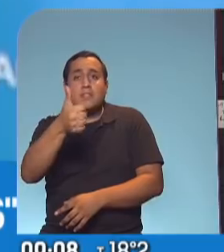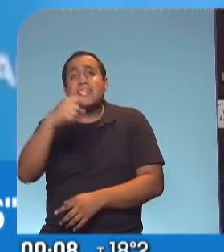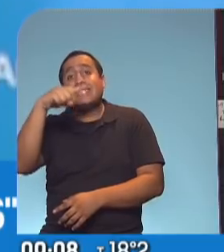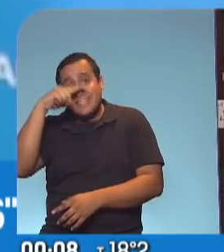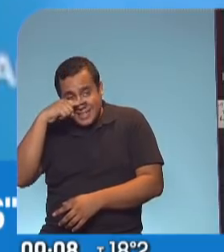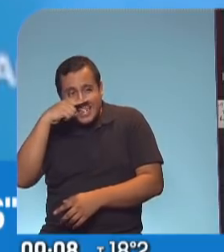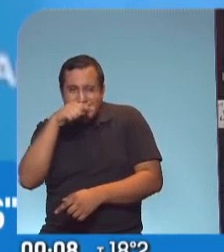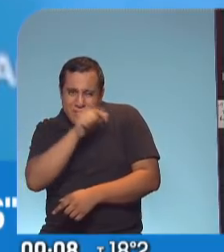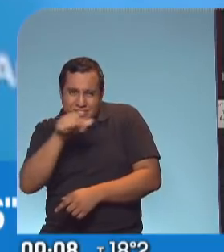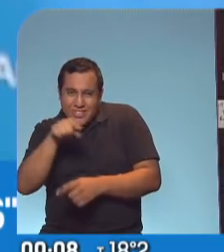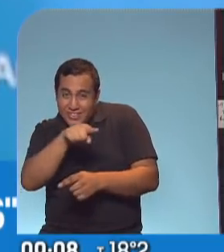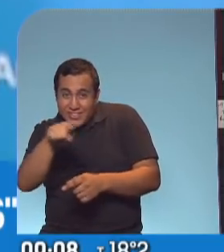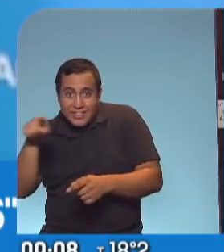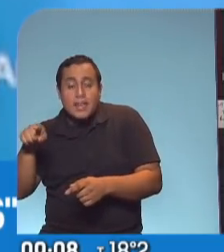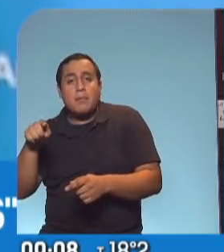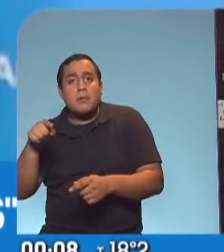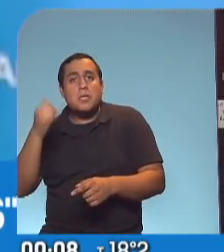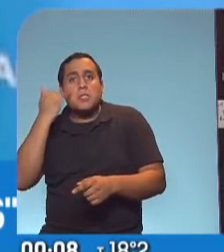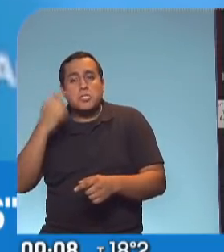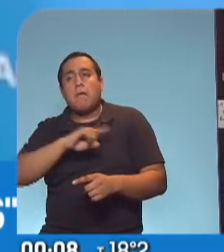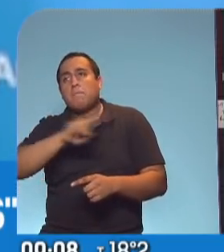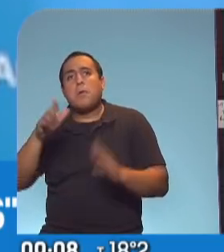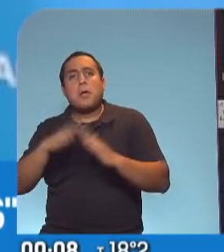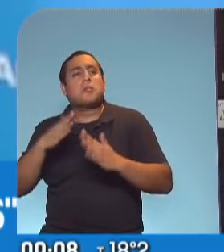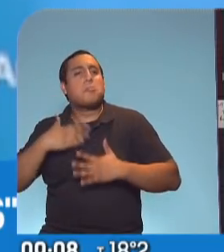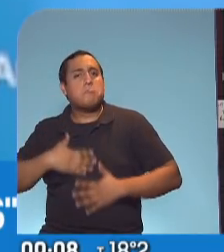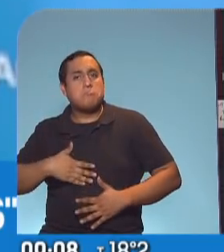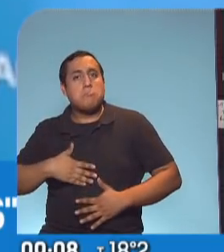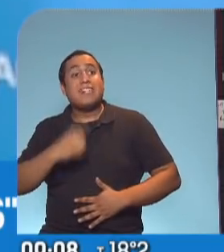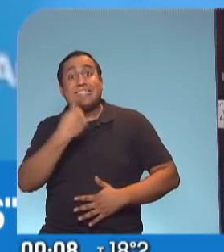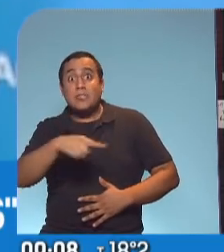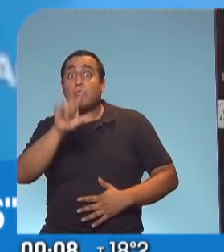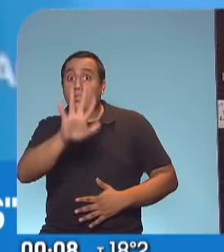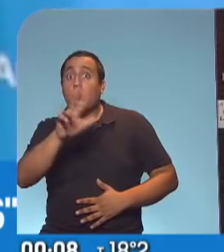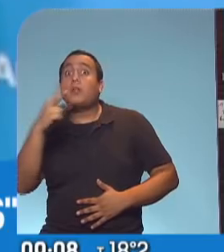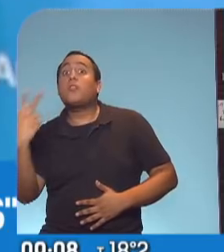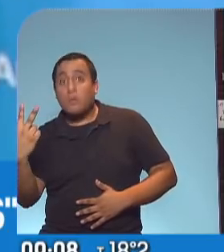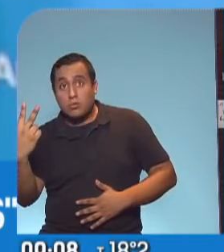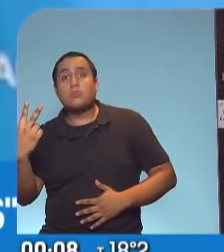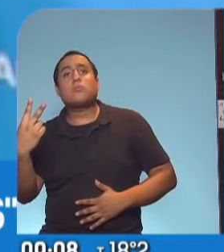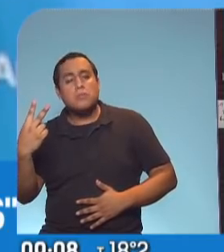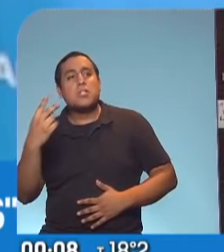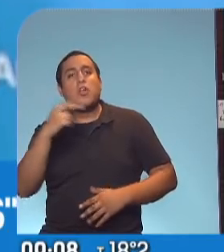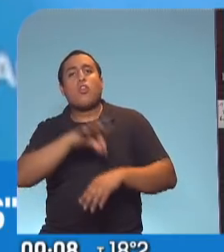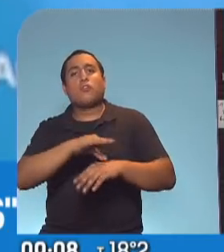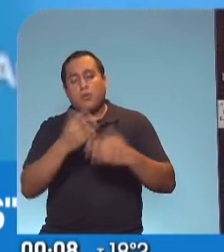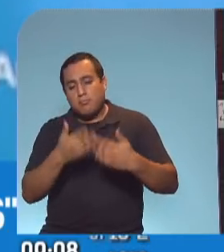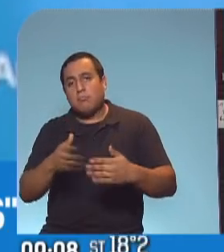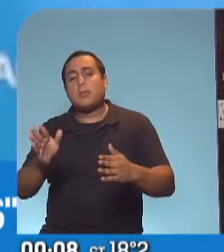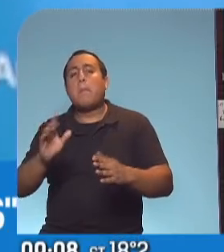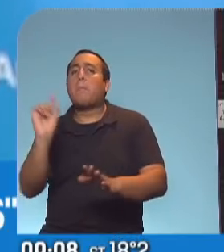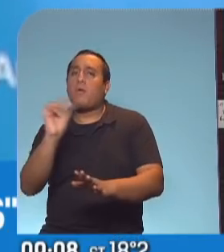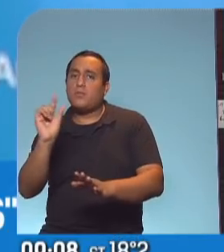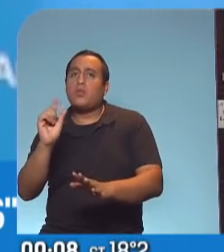767 de esas personas ya tienen alta definitiva y 152 tienen el alta otorgada de manera